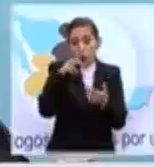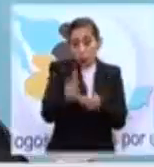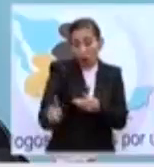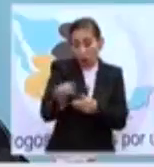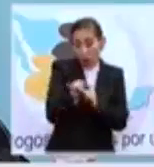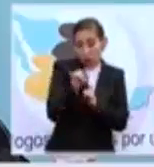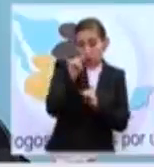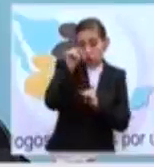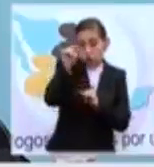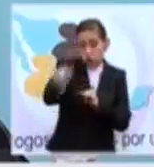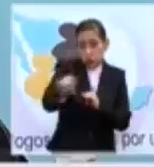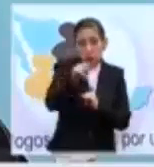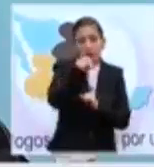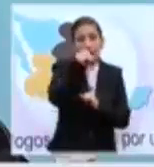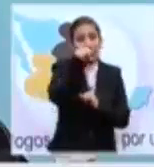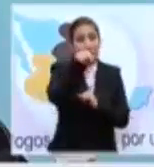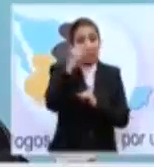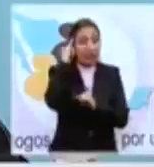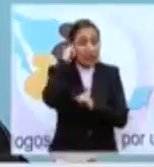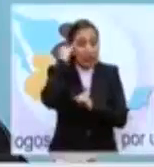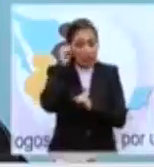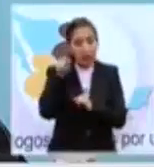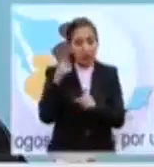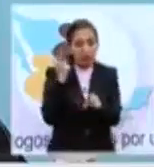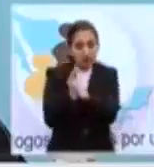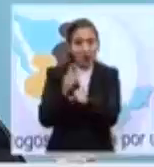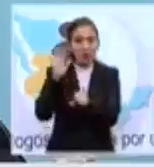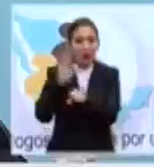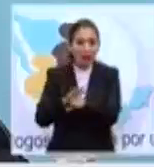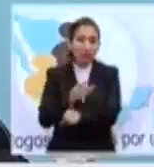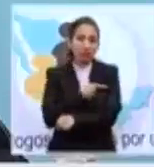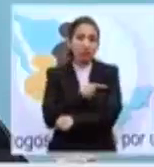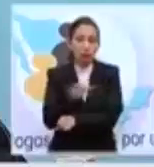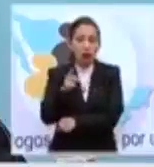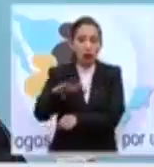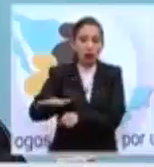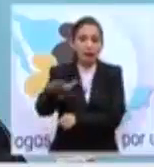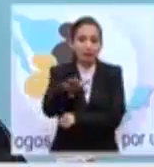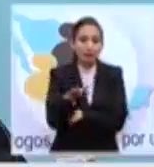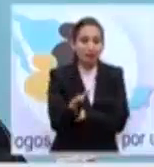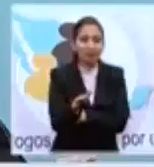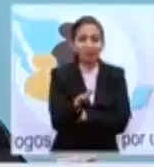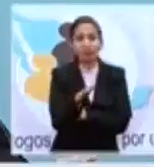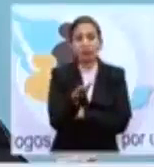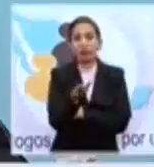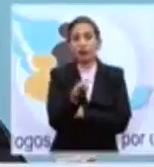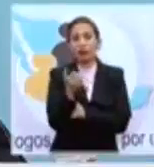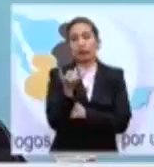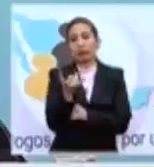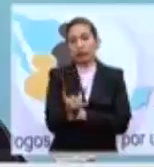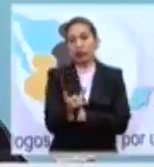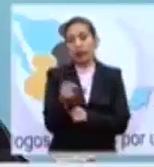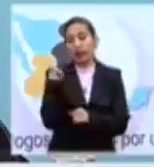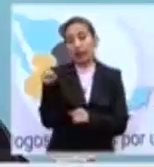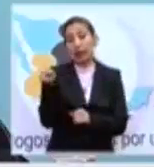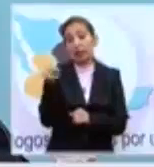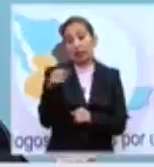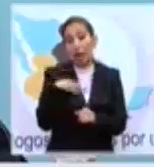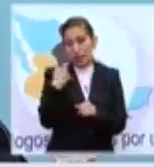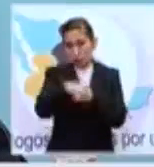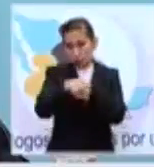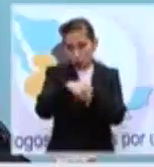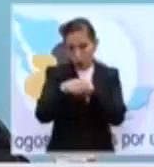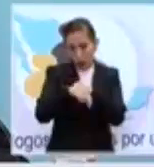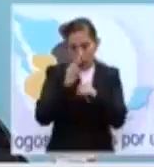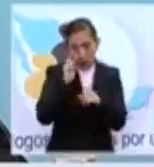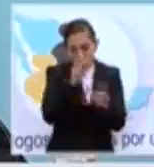rurales y en las zonas rurales indígenas es donde se concentra la mayor cantidad de pobreza, y hay datos